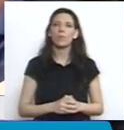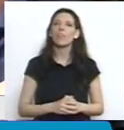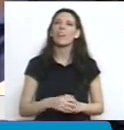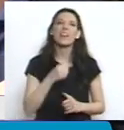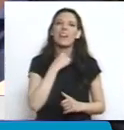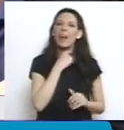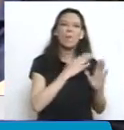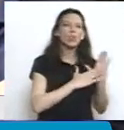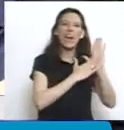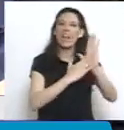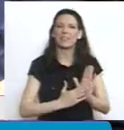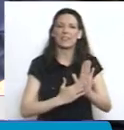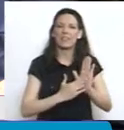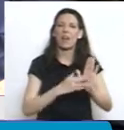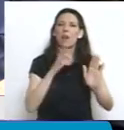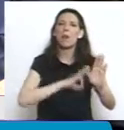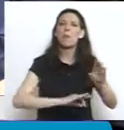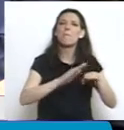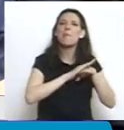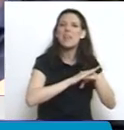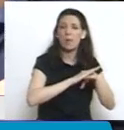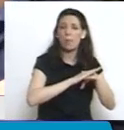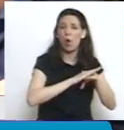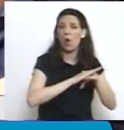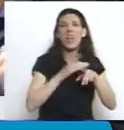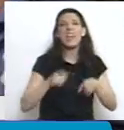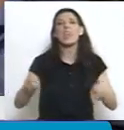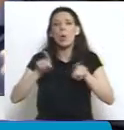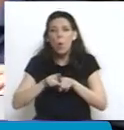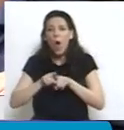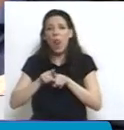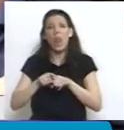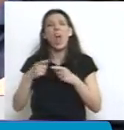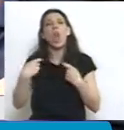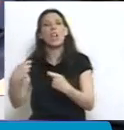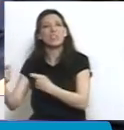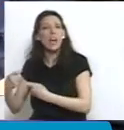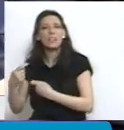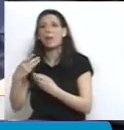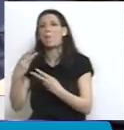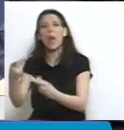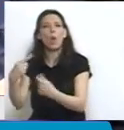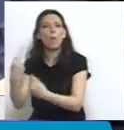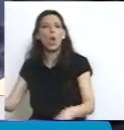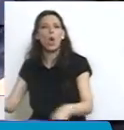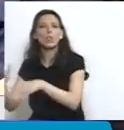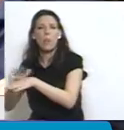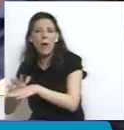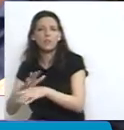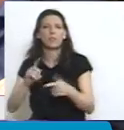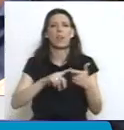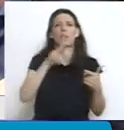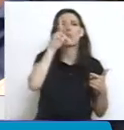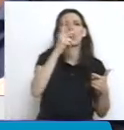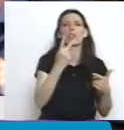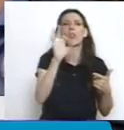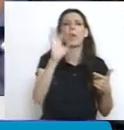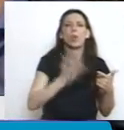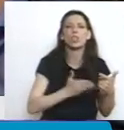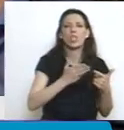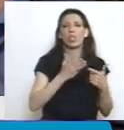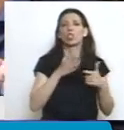garantizar un salario mínimo equivalente al costo de la canasta familiar, otorgar el 82% móvil para los jubilados,